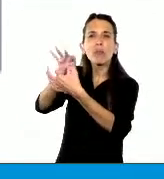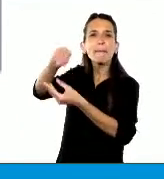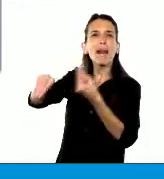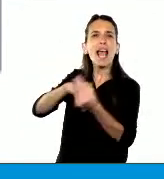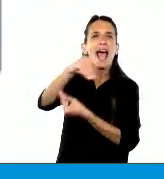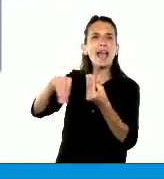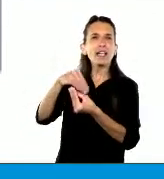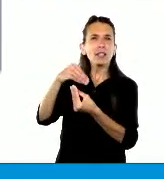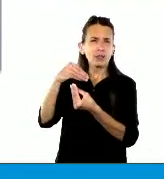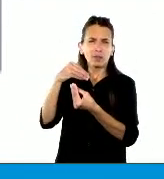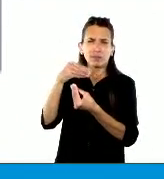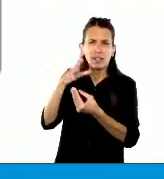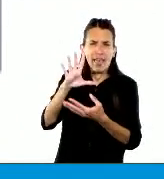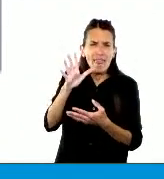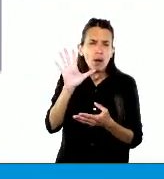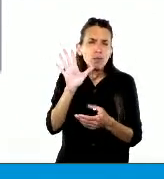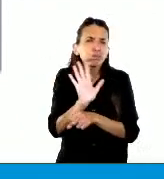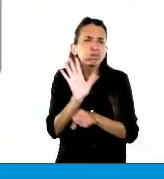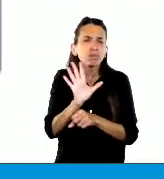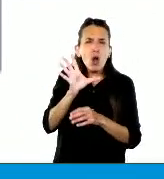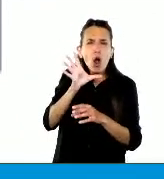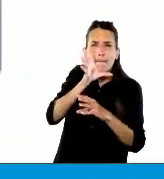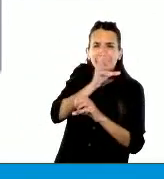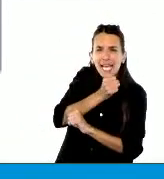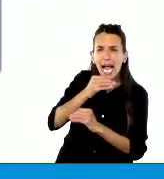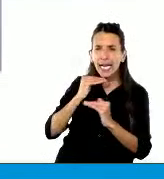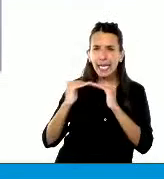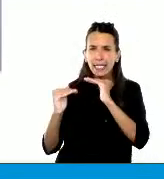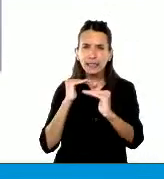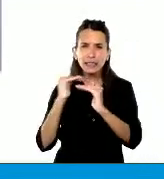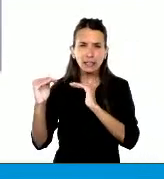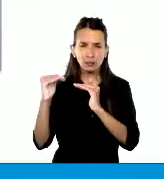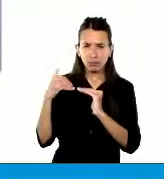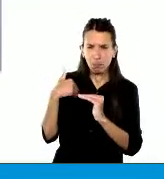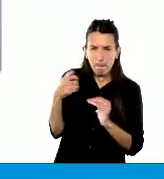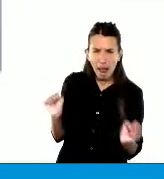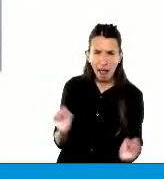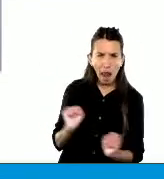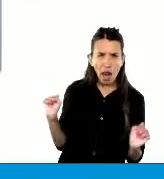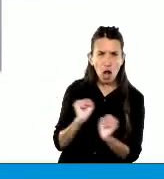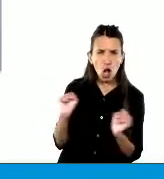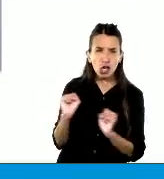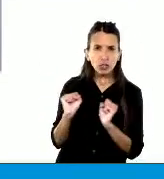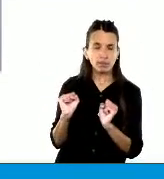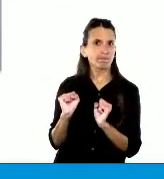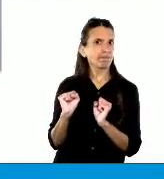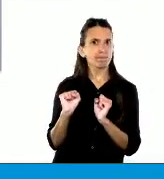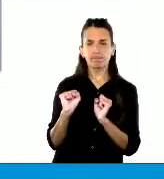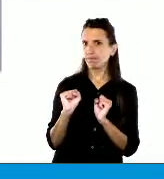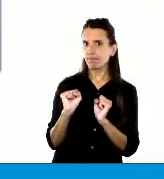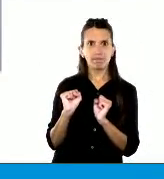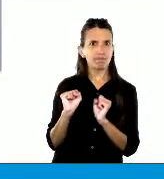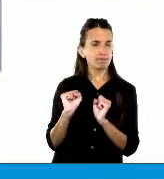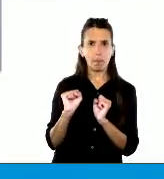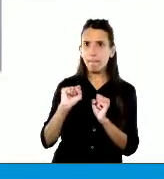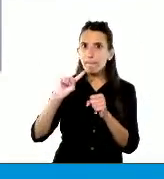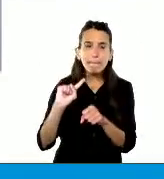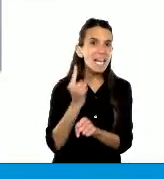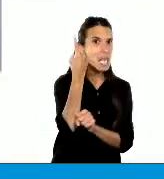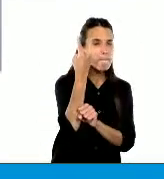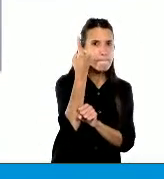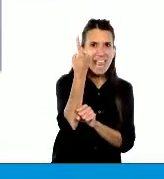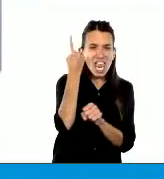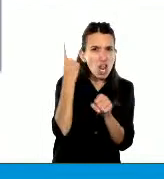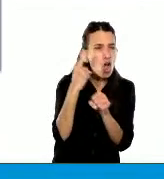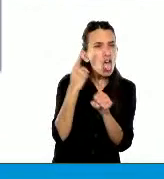mensaje macabro. Y me parece que frente a ese contexto, primero tiene que existir el repudio total de la clase política,